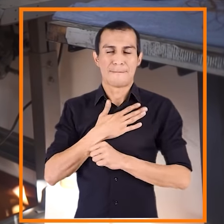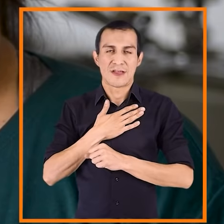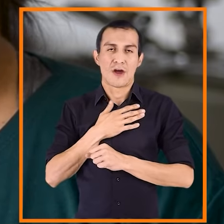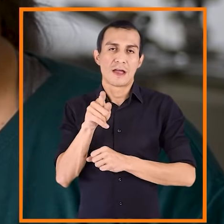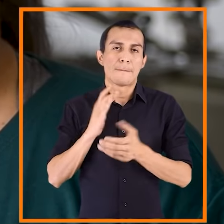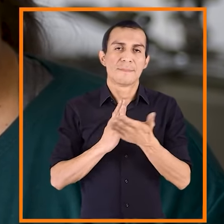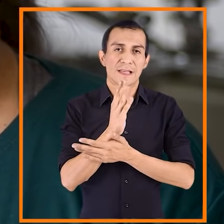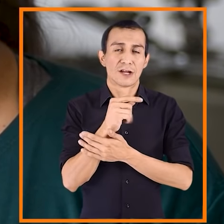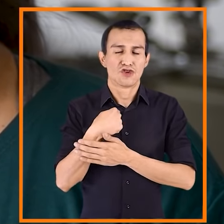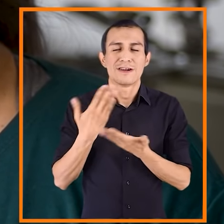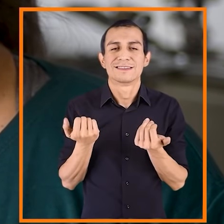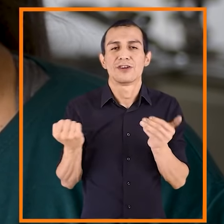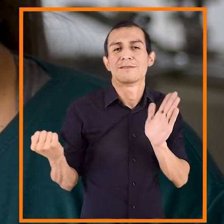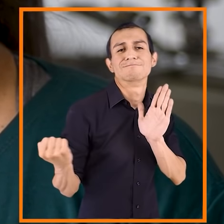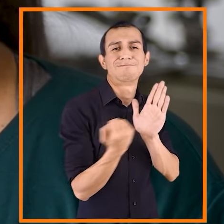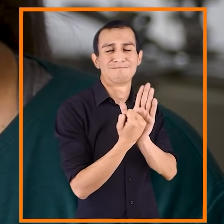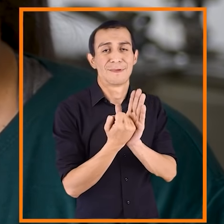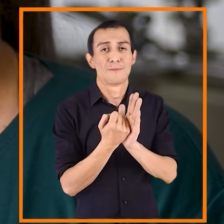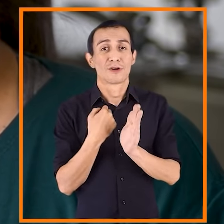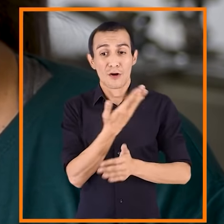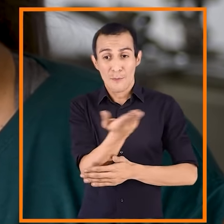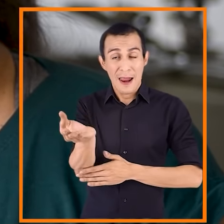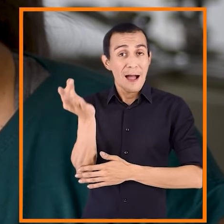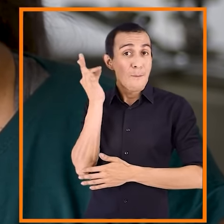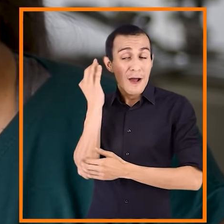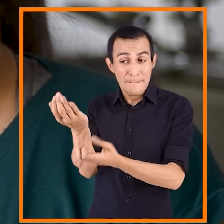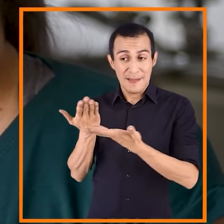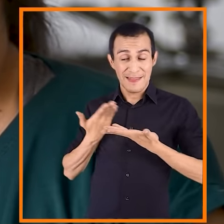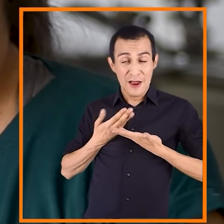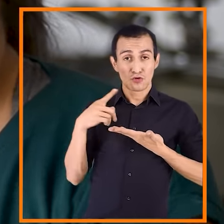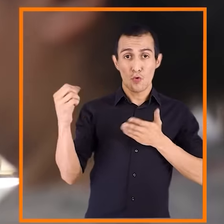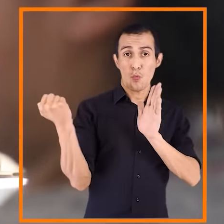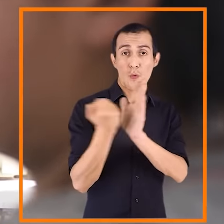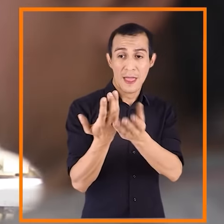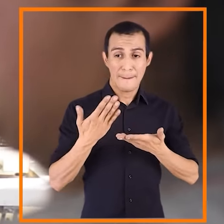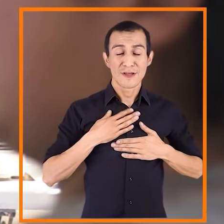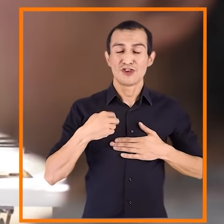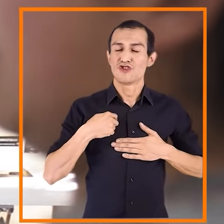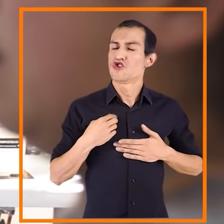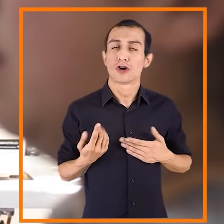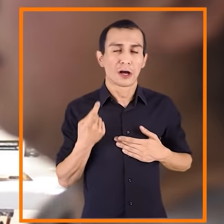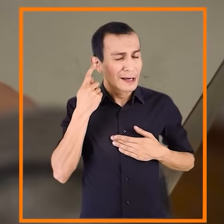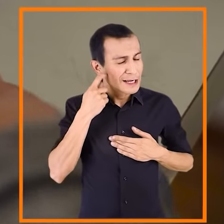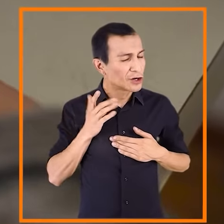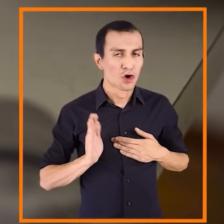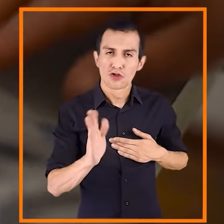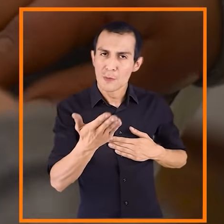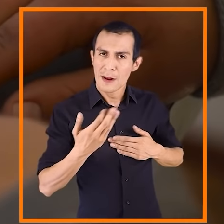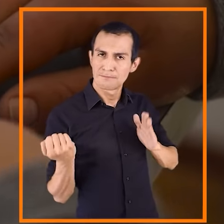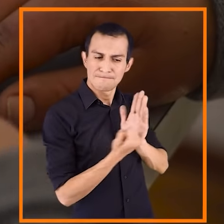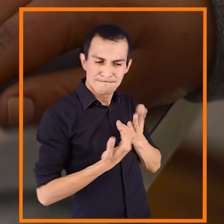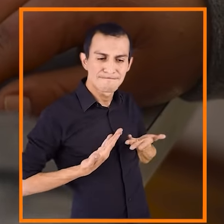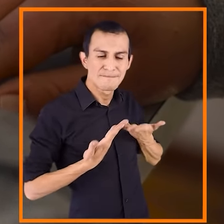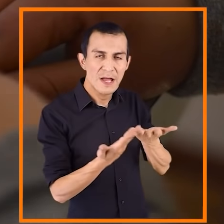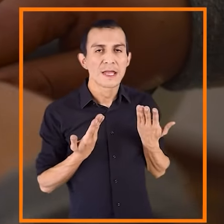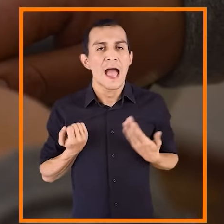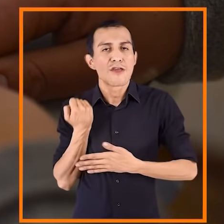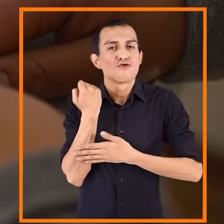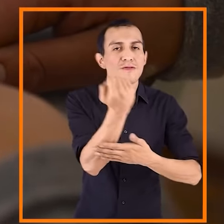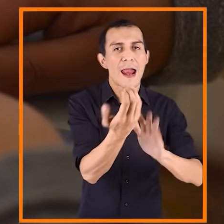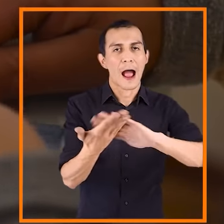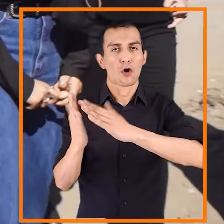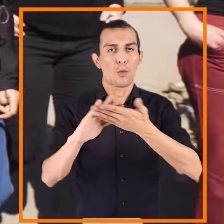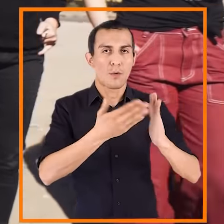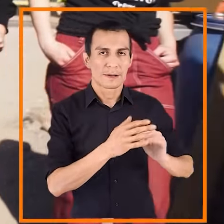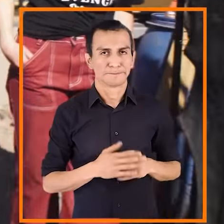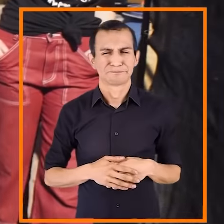por ahí. Necesito dejar esa huella y enseñarle, porque como las chiquillas me dejaron una huella de ella hacia mí, siento que yo tengo que ser, y de verdad que quiero ser un aporte a la